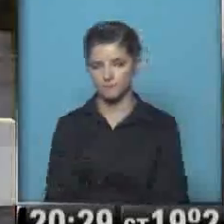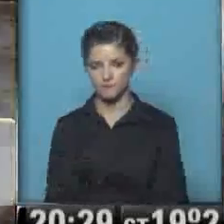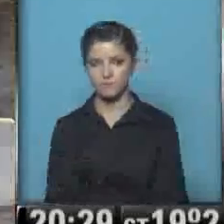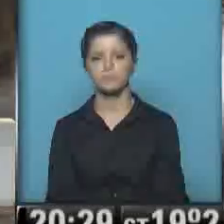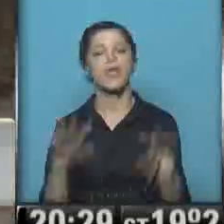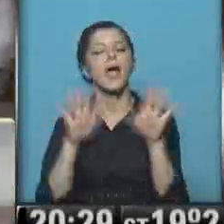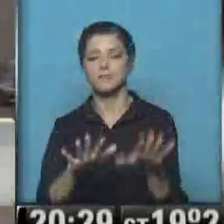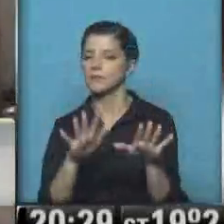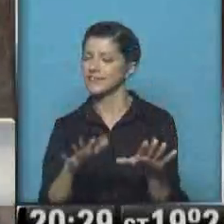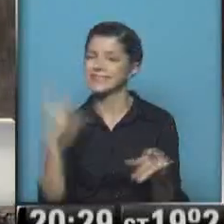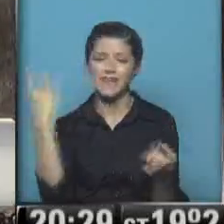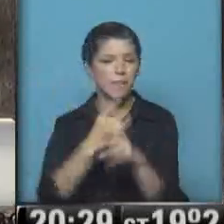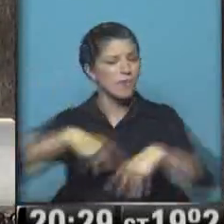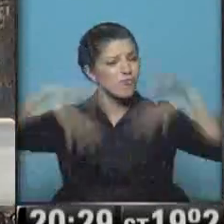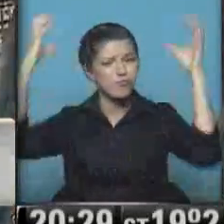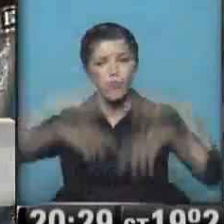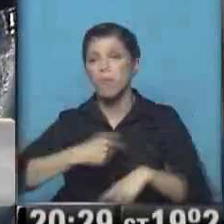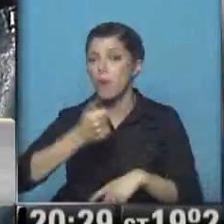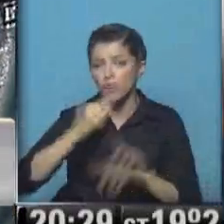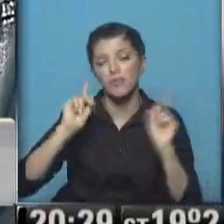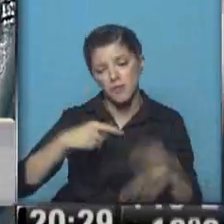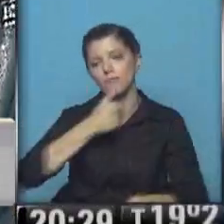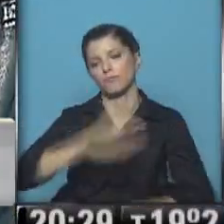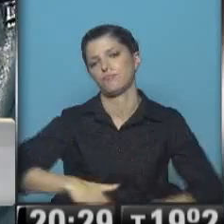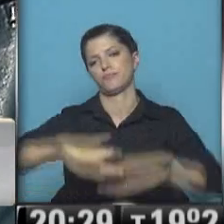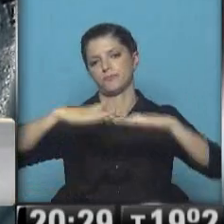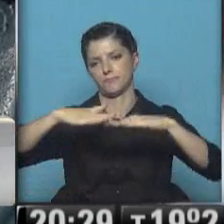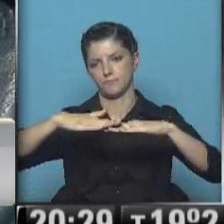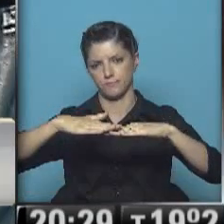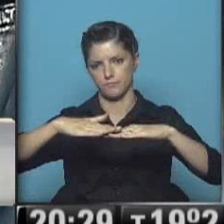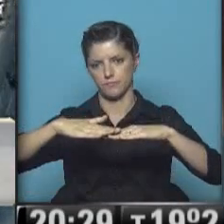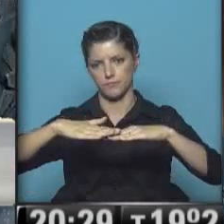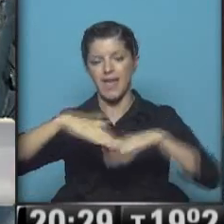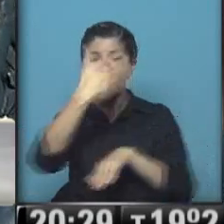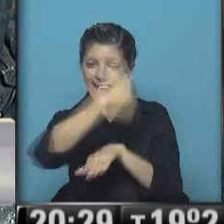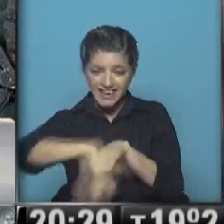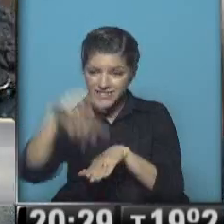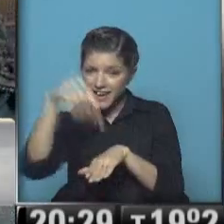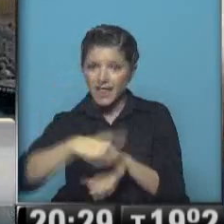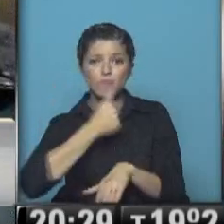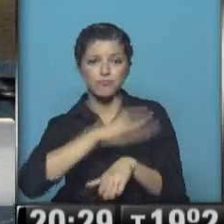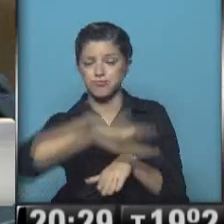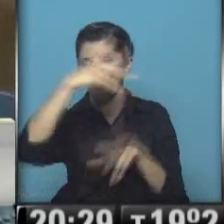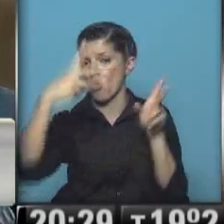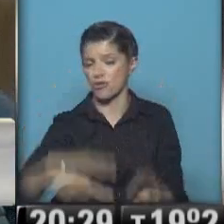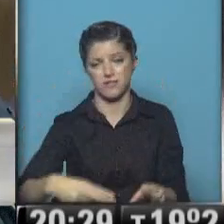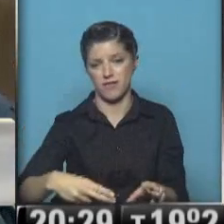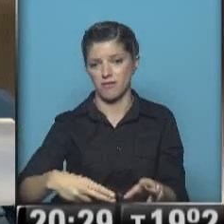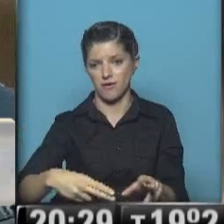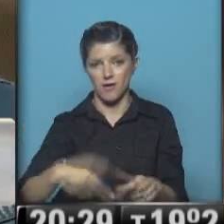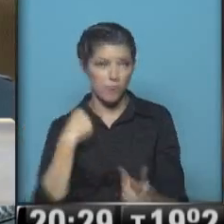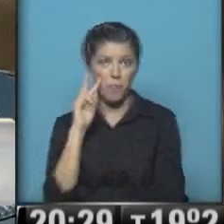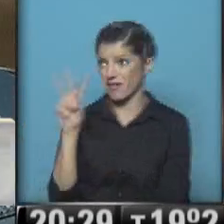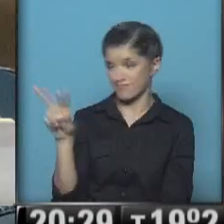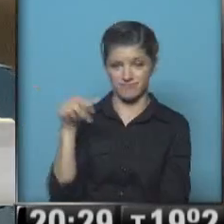así, cada vez que llueve, así llueva un poco, se inunda todo. Las calles acá quedan totalmente abnegadas. Vos podés ver lo que es